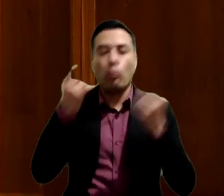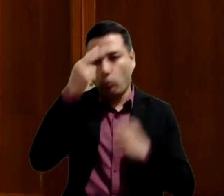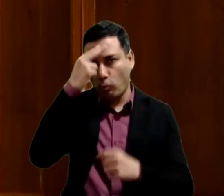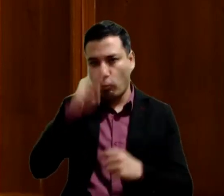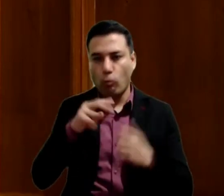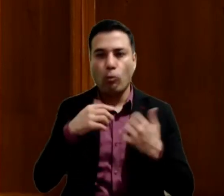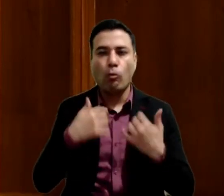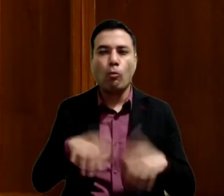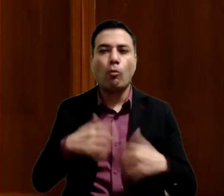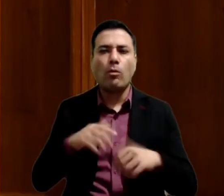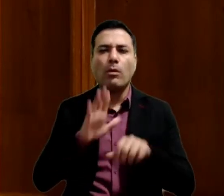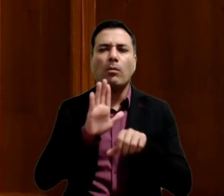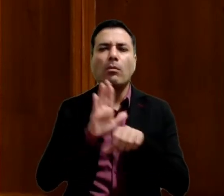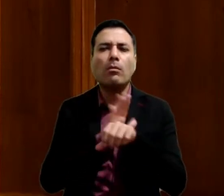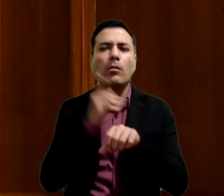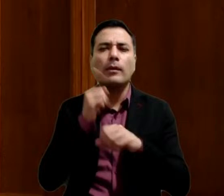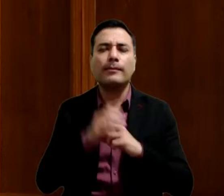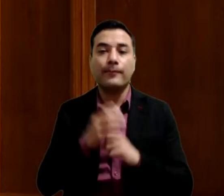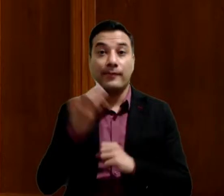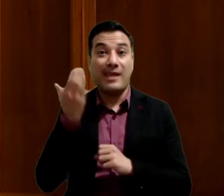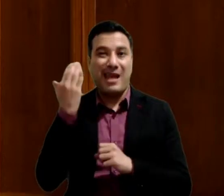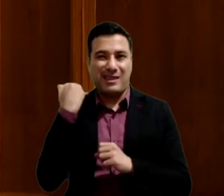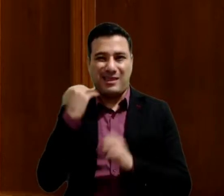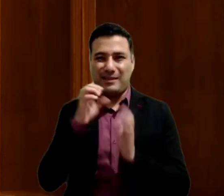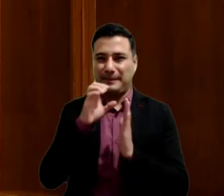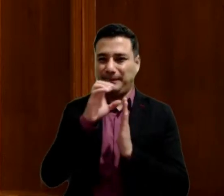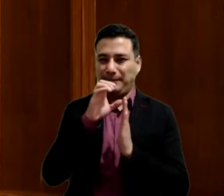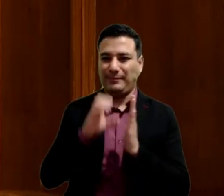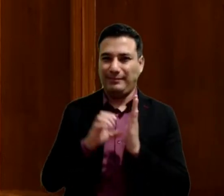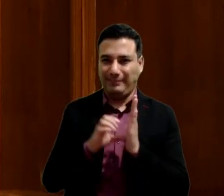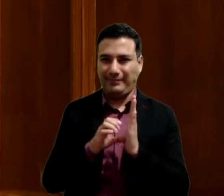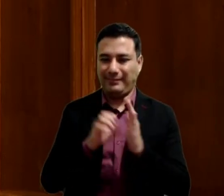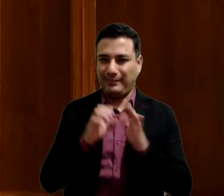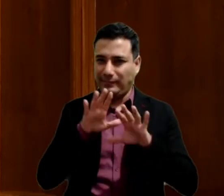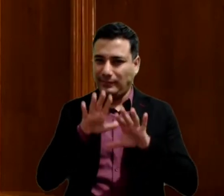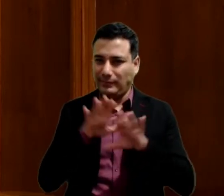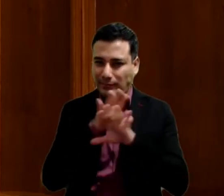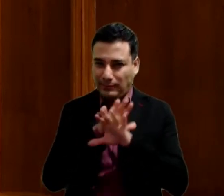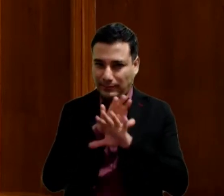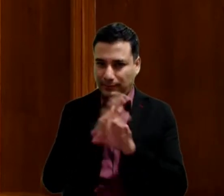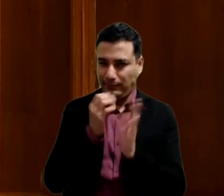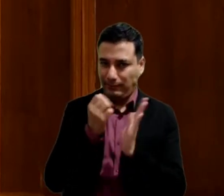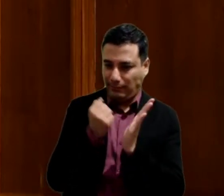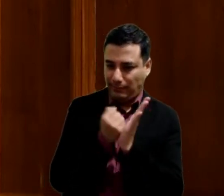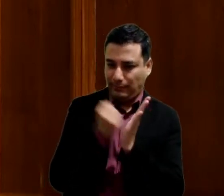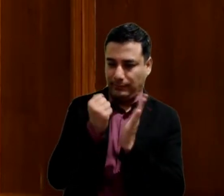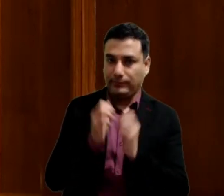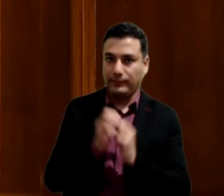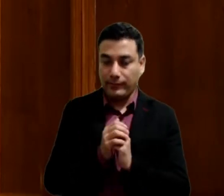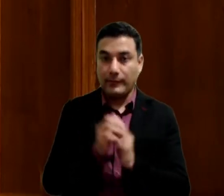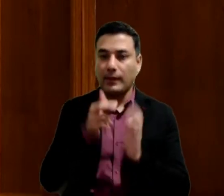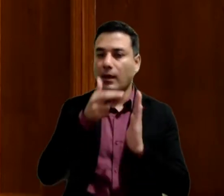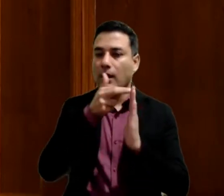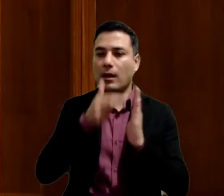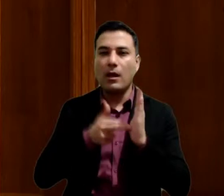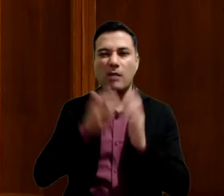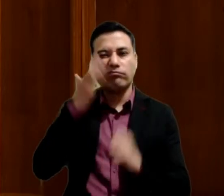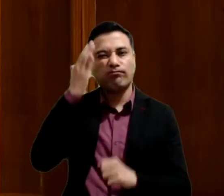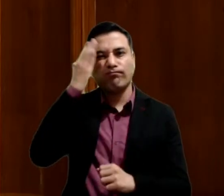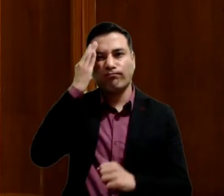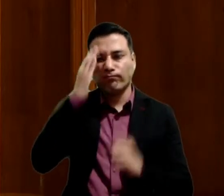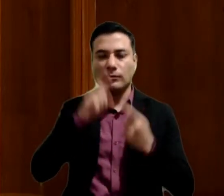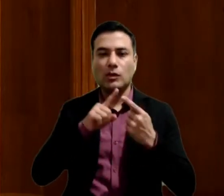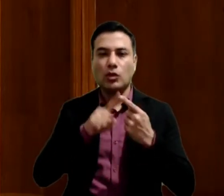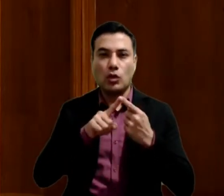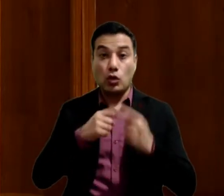La reciente aprobación de la reforma constitucional que ratifica los principios de no reelección